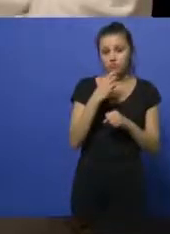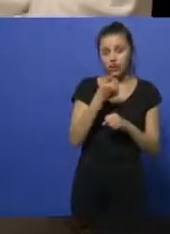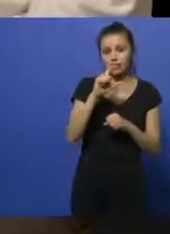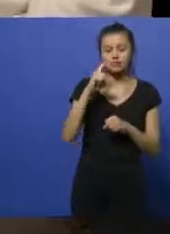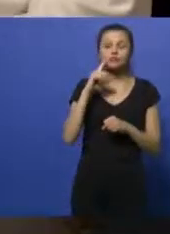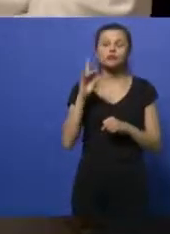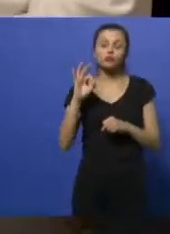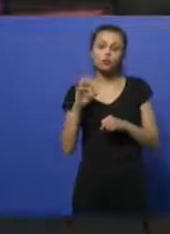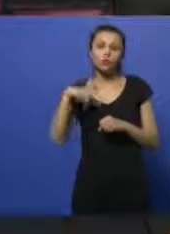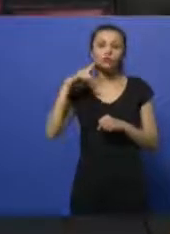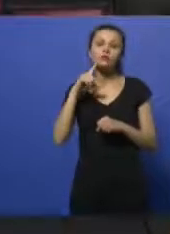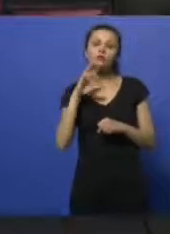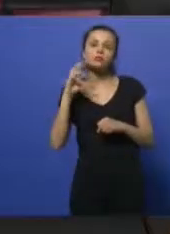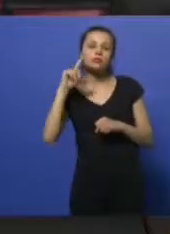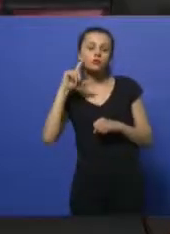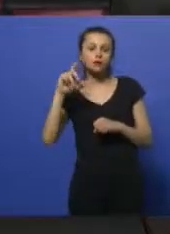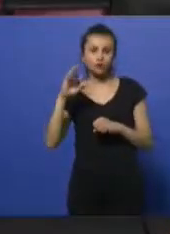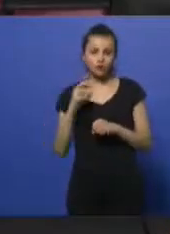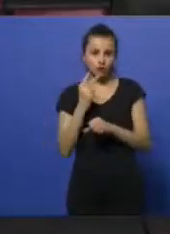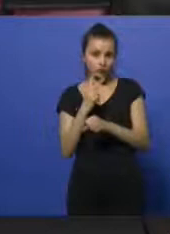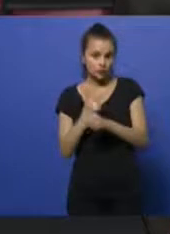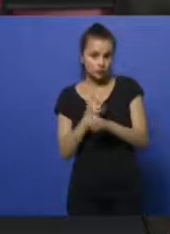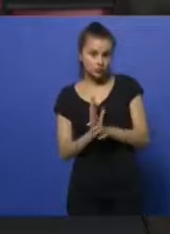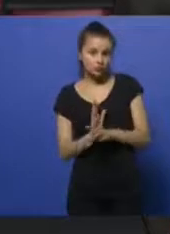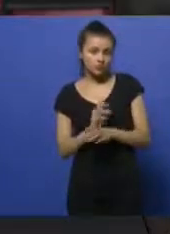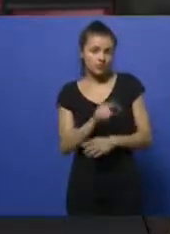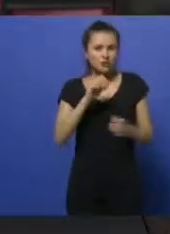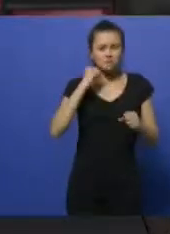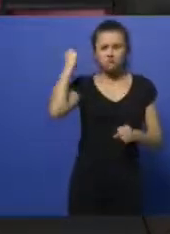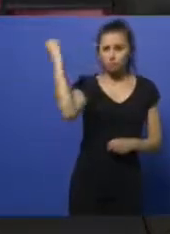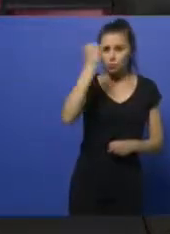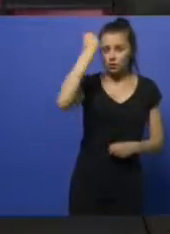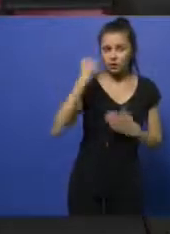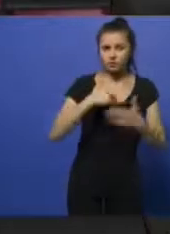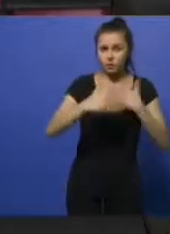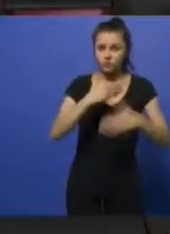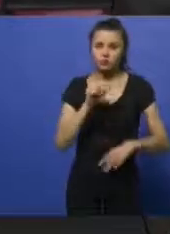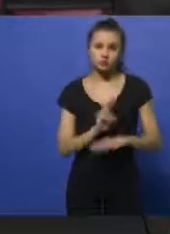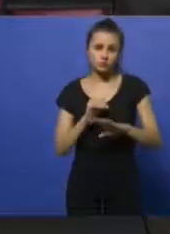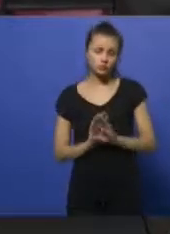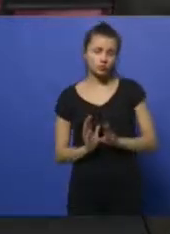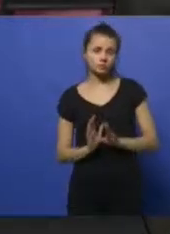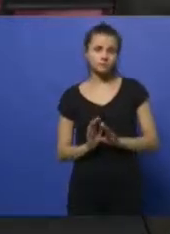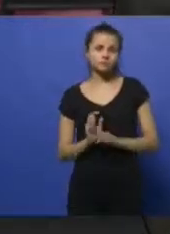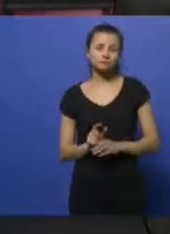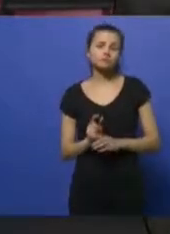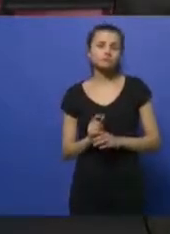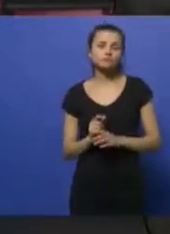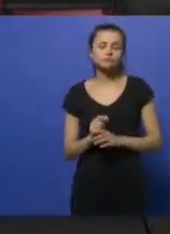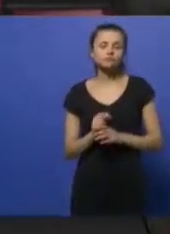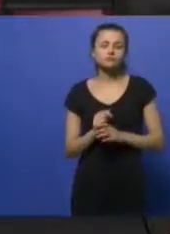y es uno de los elementos principales para la producción de Villa María. Acá no se puede hacer la